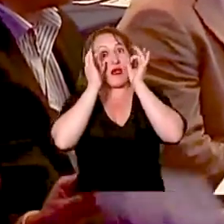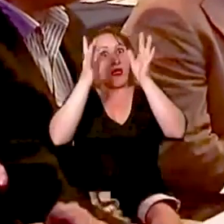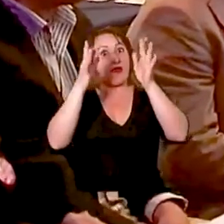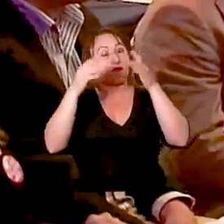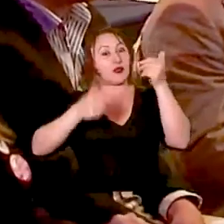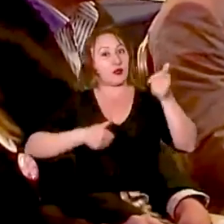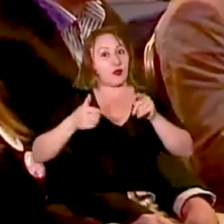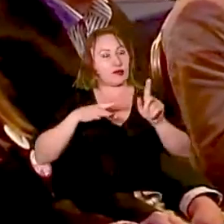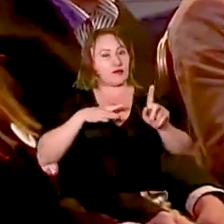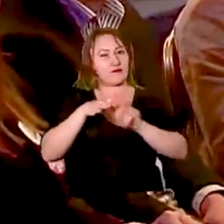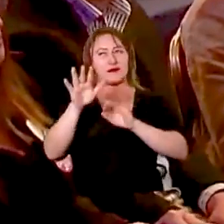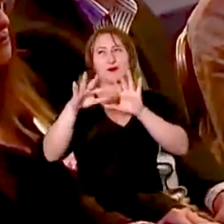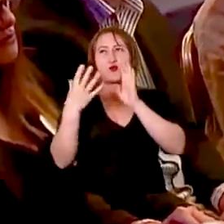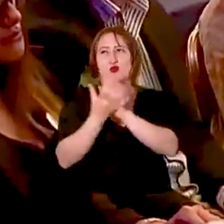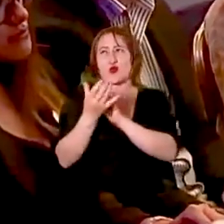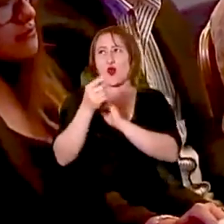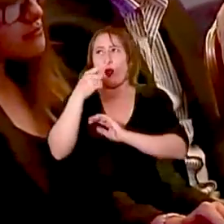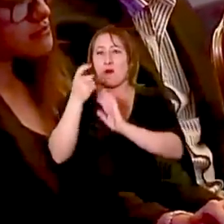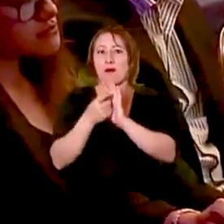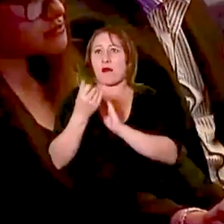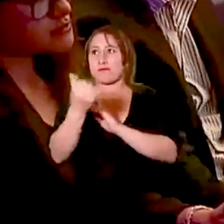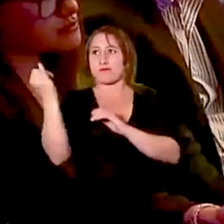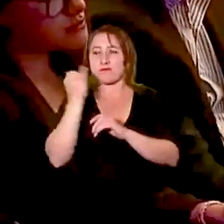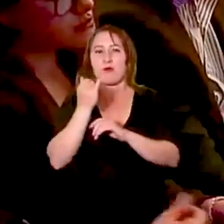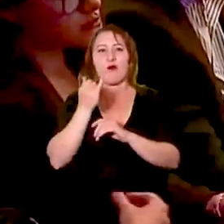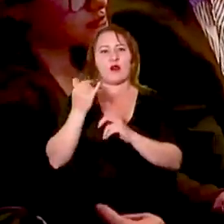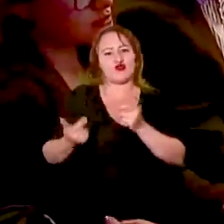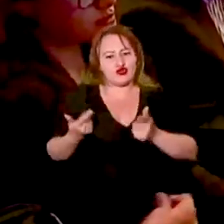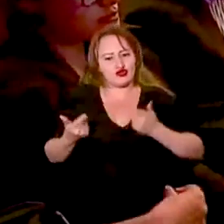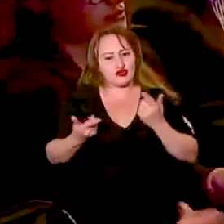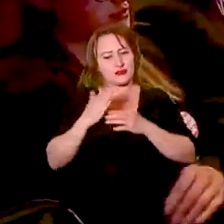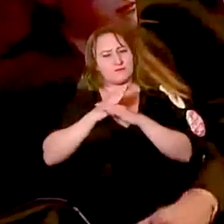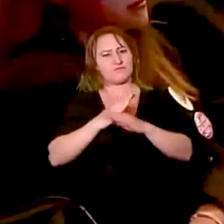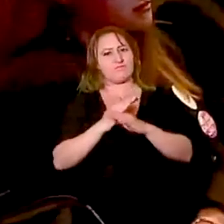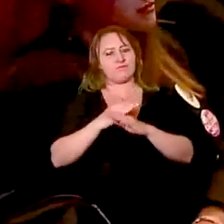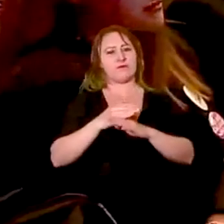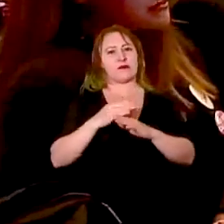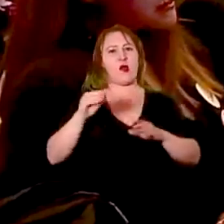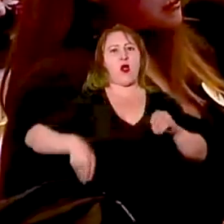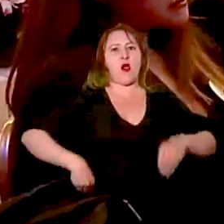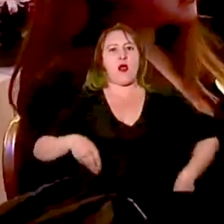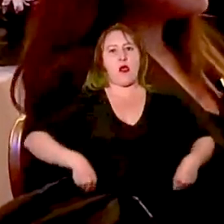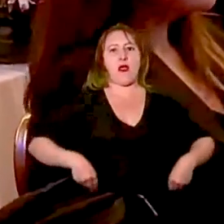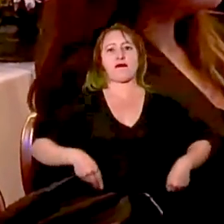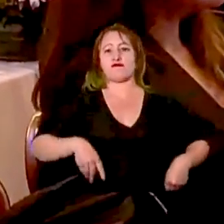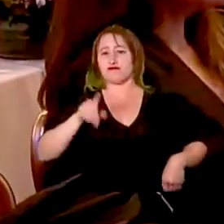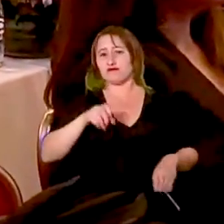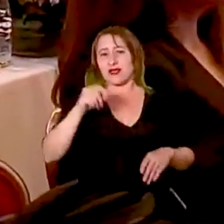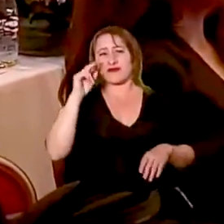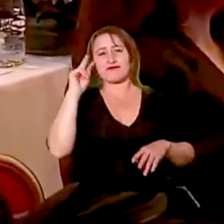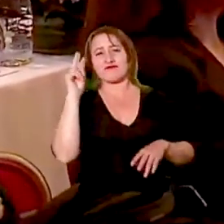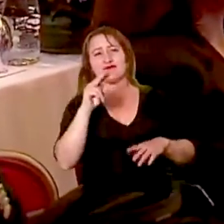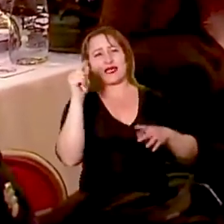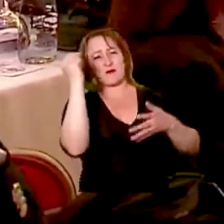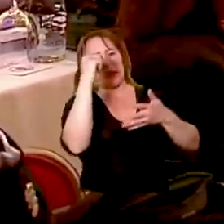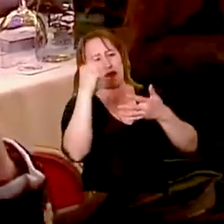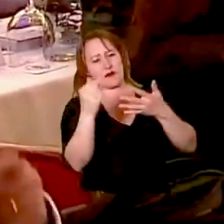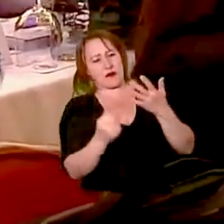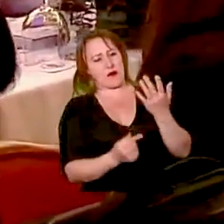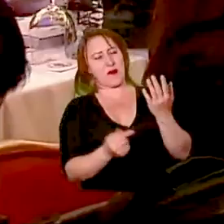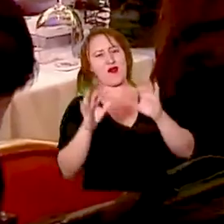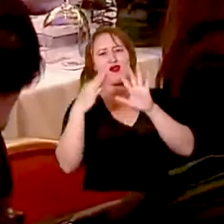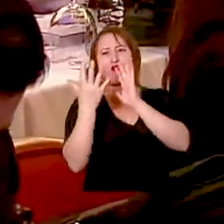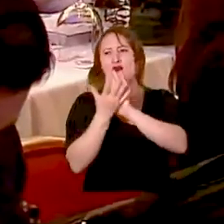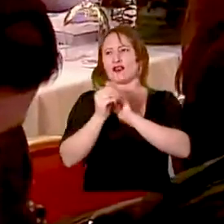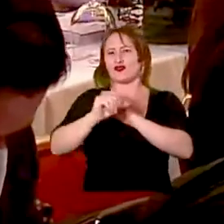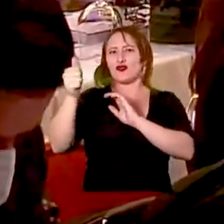que afecta al mundo entero, que es la lucha contra la corrupción, no podemos dejar de mirar otras afectaciones globales al